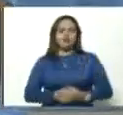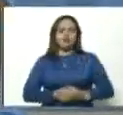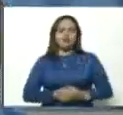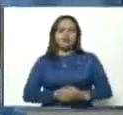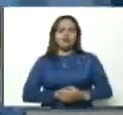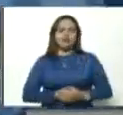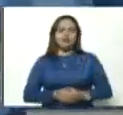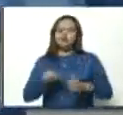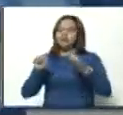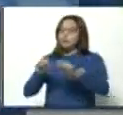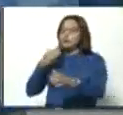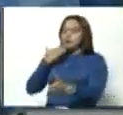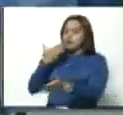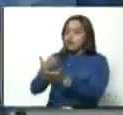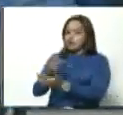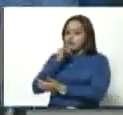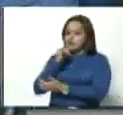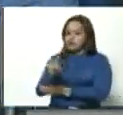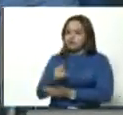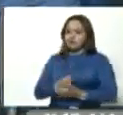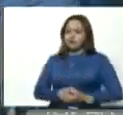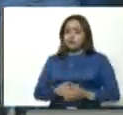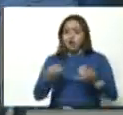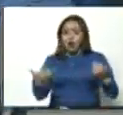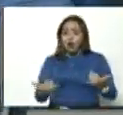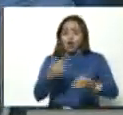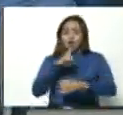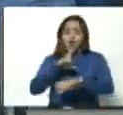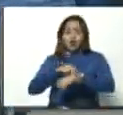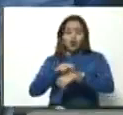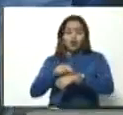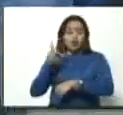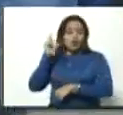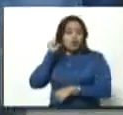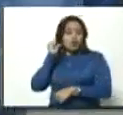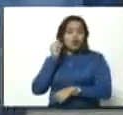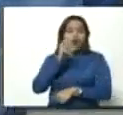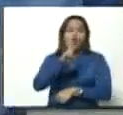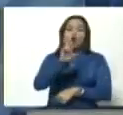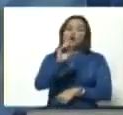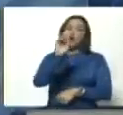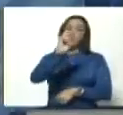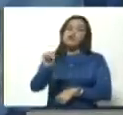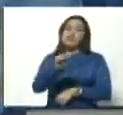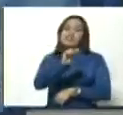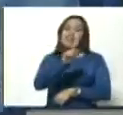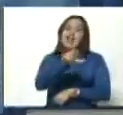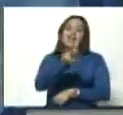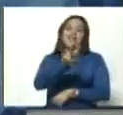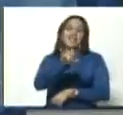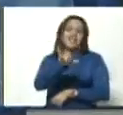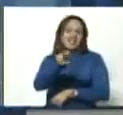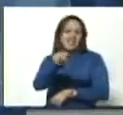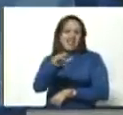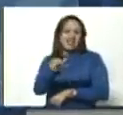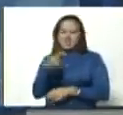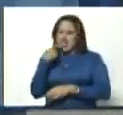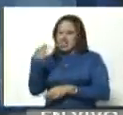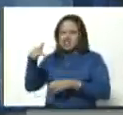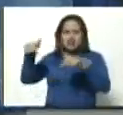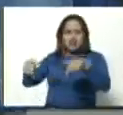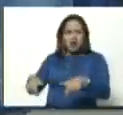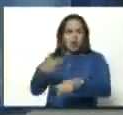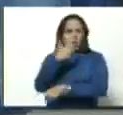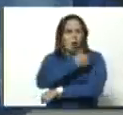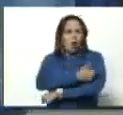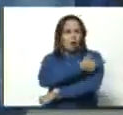Correcto, Carlos. La doctora Rosalvina, ¿qué nos dice del hospital Miguel Ángel Rangel? ¿Qué dice? Porque este es un hospital que ha